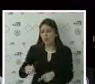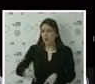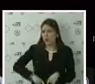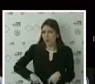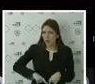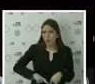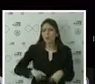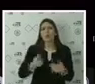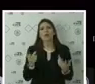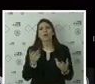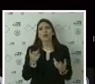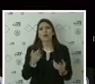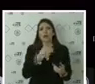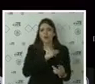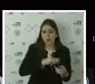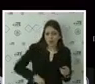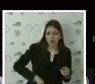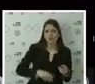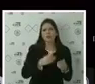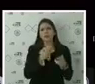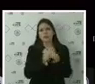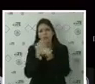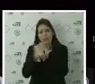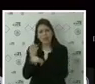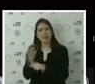gobiernos municipales, estatales.